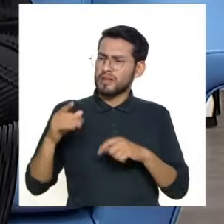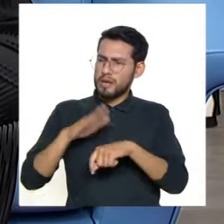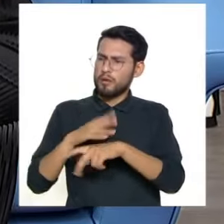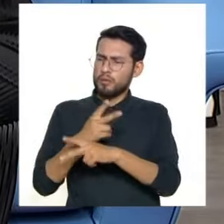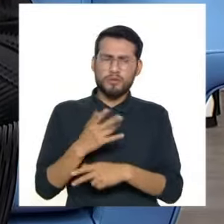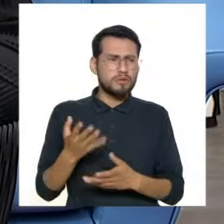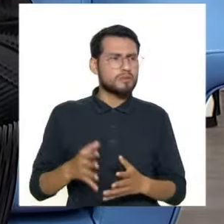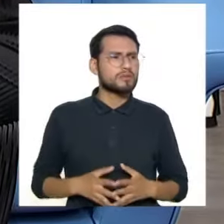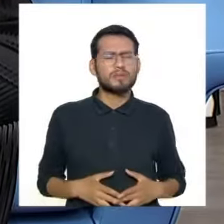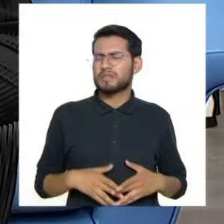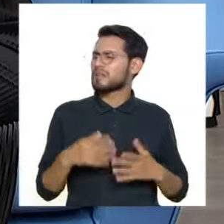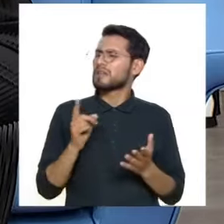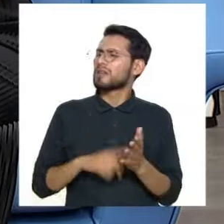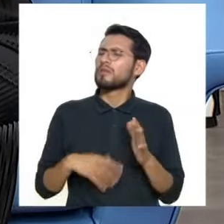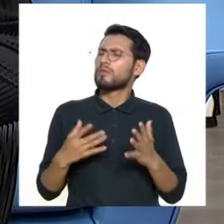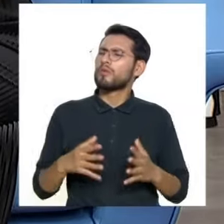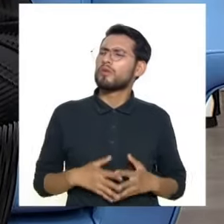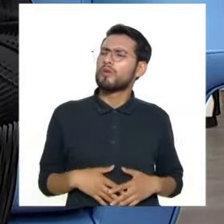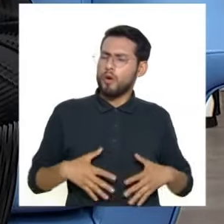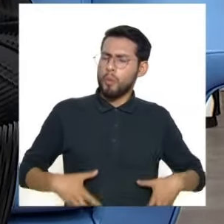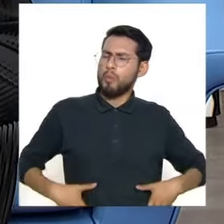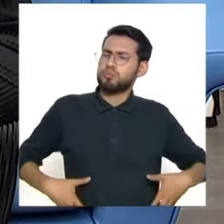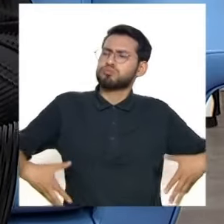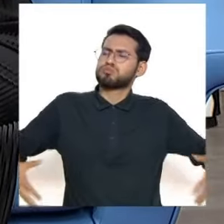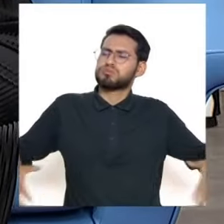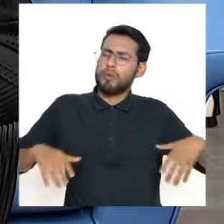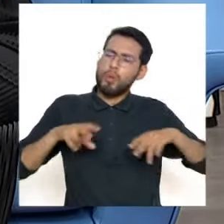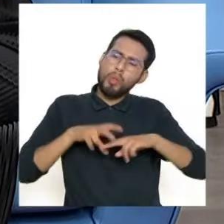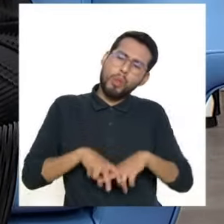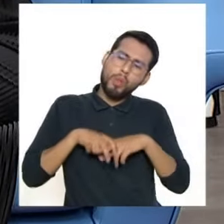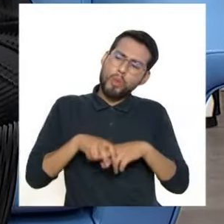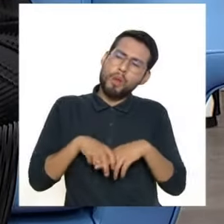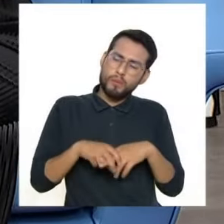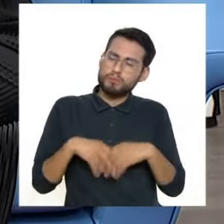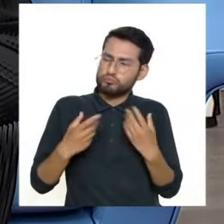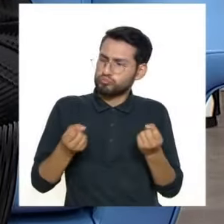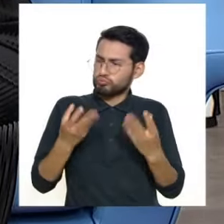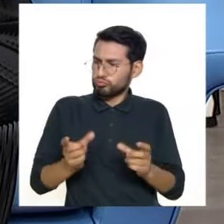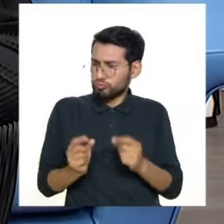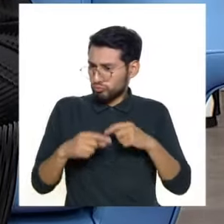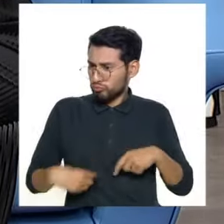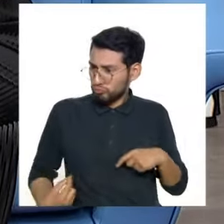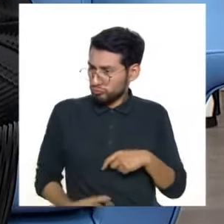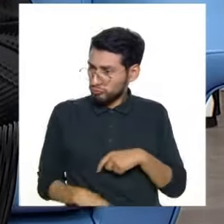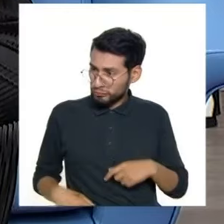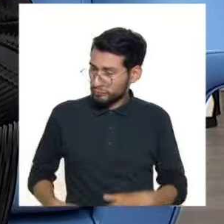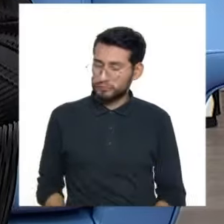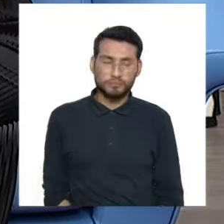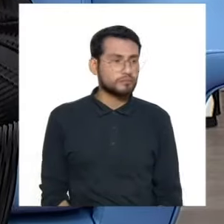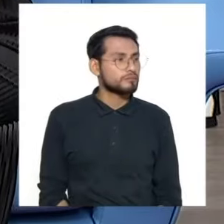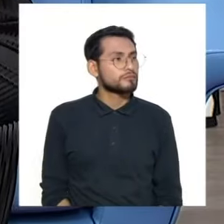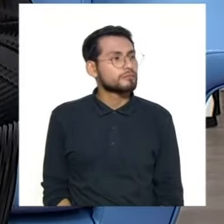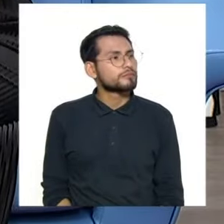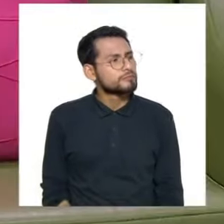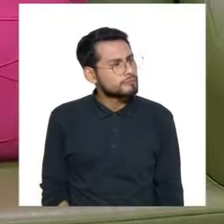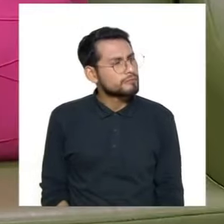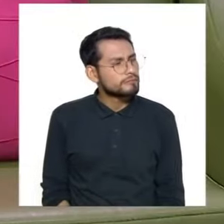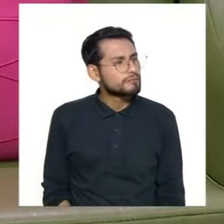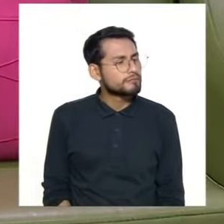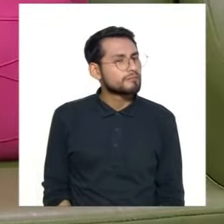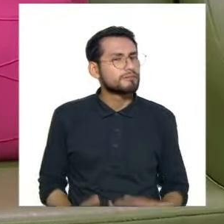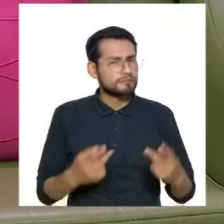preventivos qué tanto tiene que ver el sobrepeso y el sedentarismo en la generación del cáncer de colon Bueno mira eh